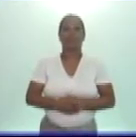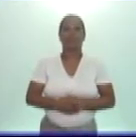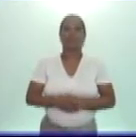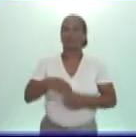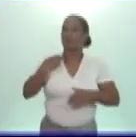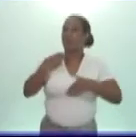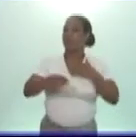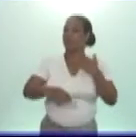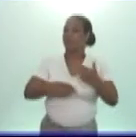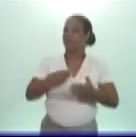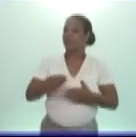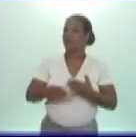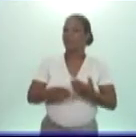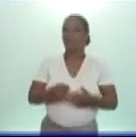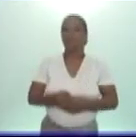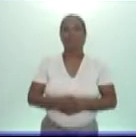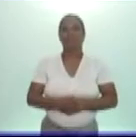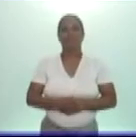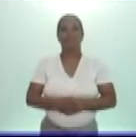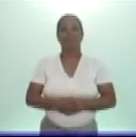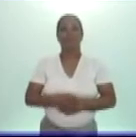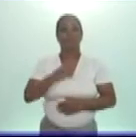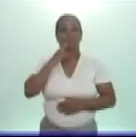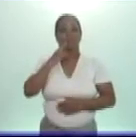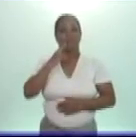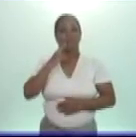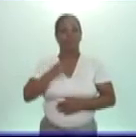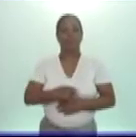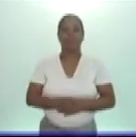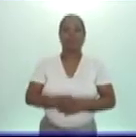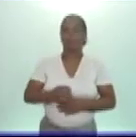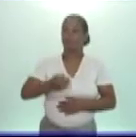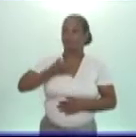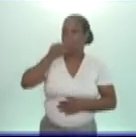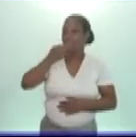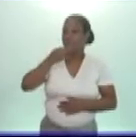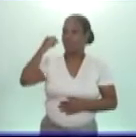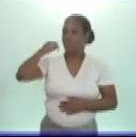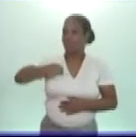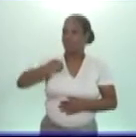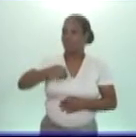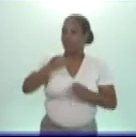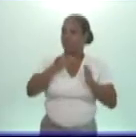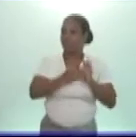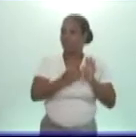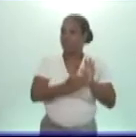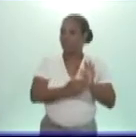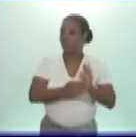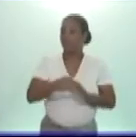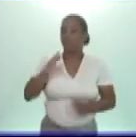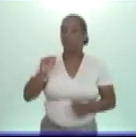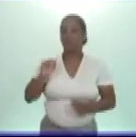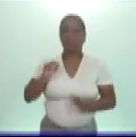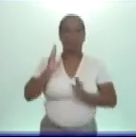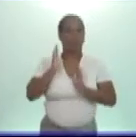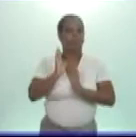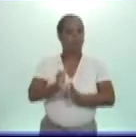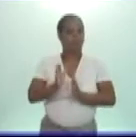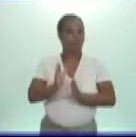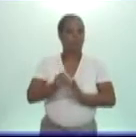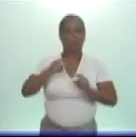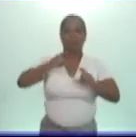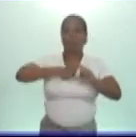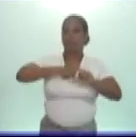problemas. Recuerden que habíamos dicho que en estos programas íbamos básicamente a repasar el contenido del